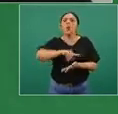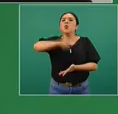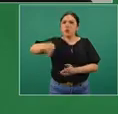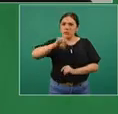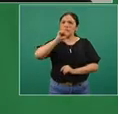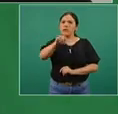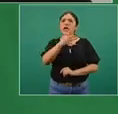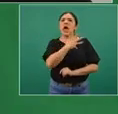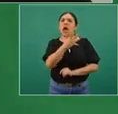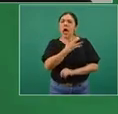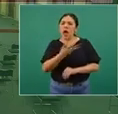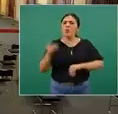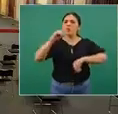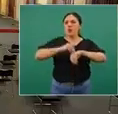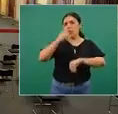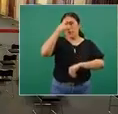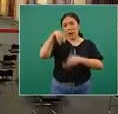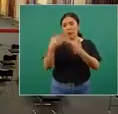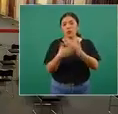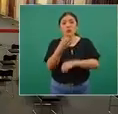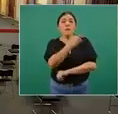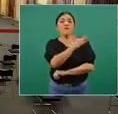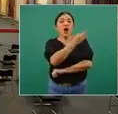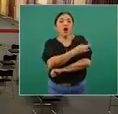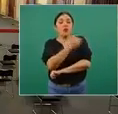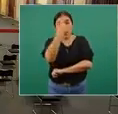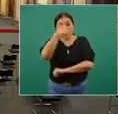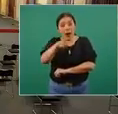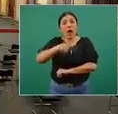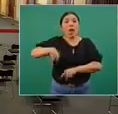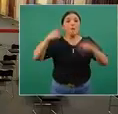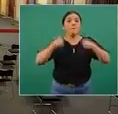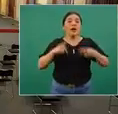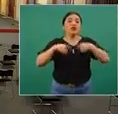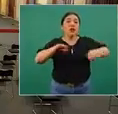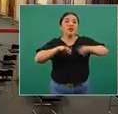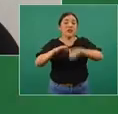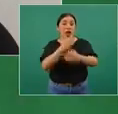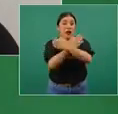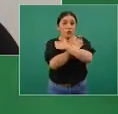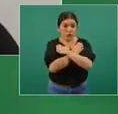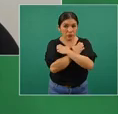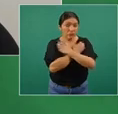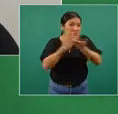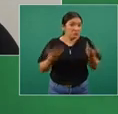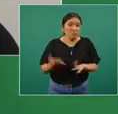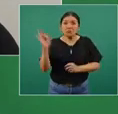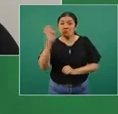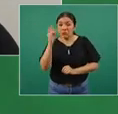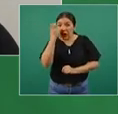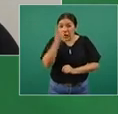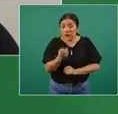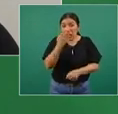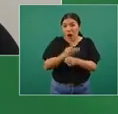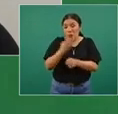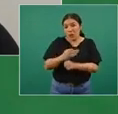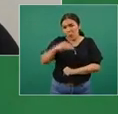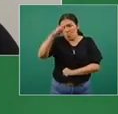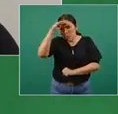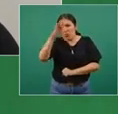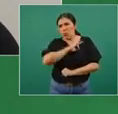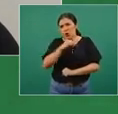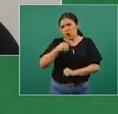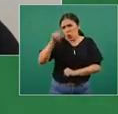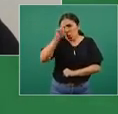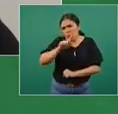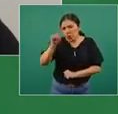acceso a la Estrategia Nacional de Vacunación para trabajadores de la educación. Entonces, en todo caso, aquí lo que podríamos nosotros